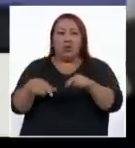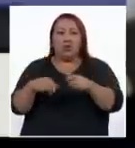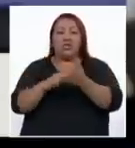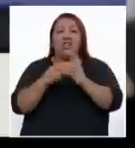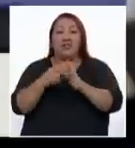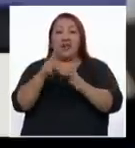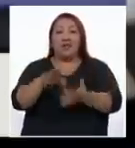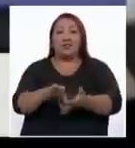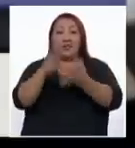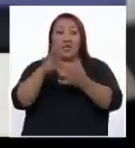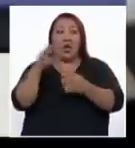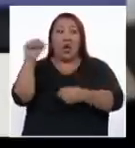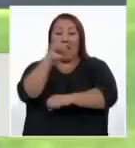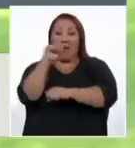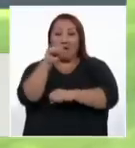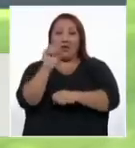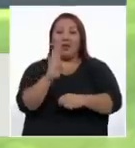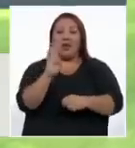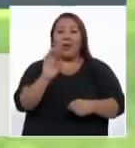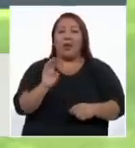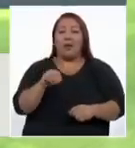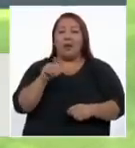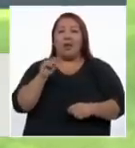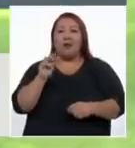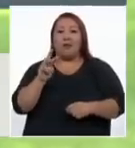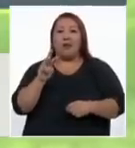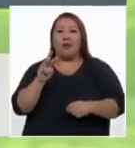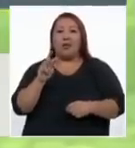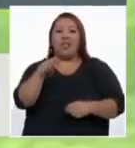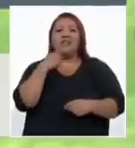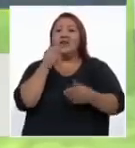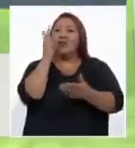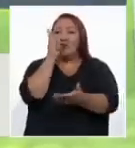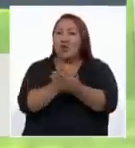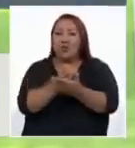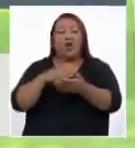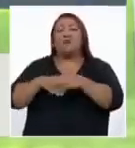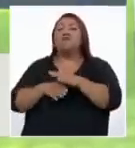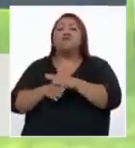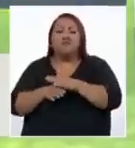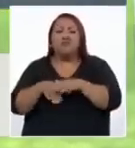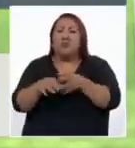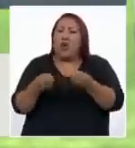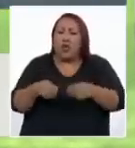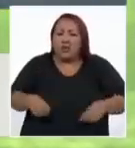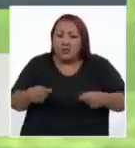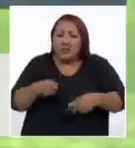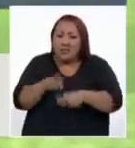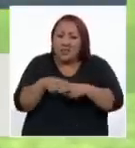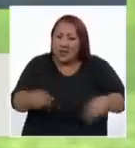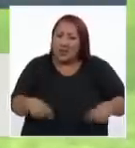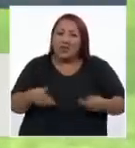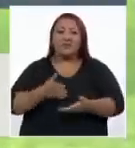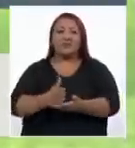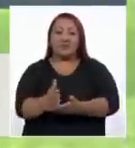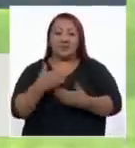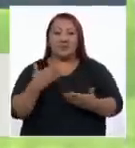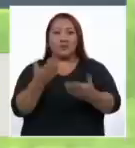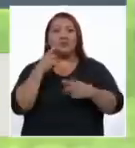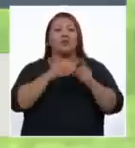rígida había una camioneta BMW que obstruía la rampa de acceso a las sillas de ruedas. Les reclamo a